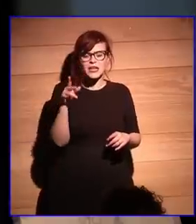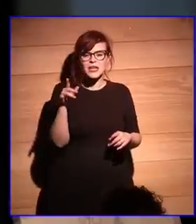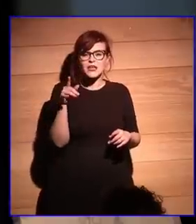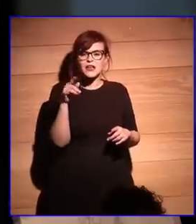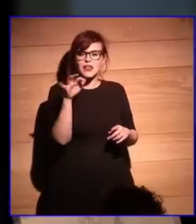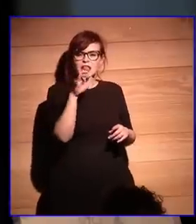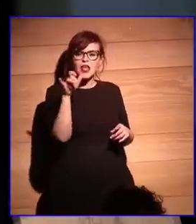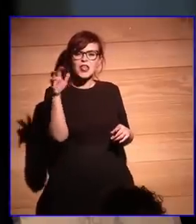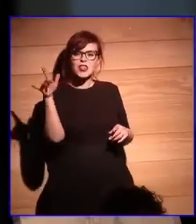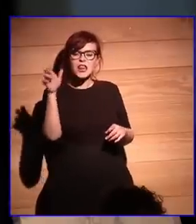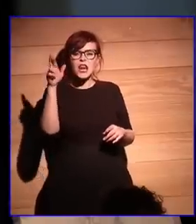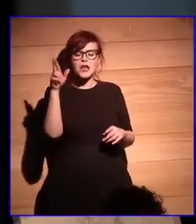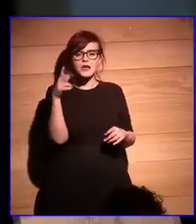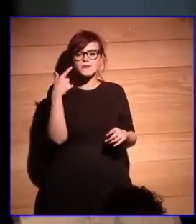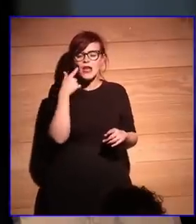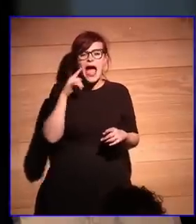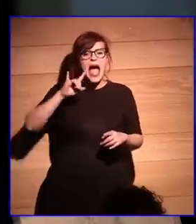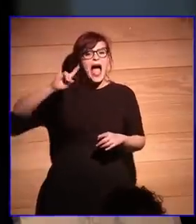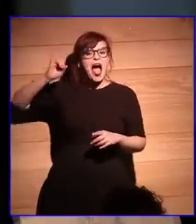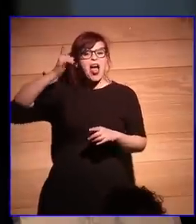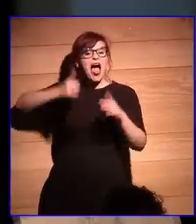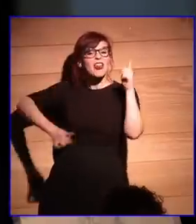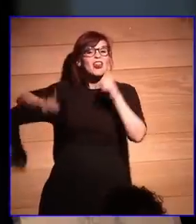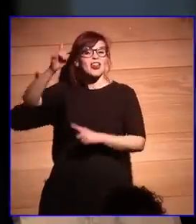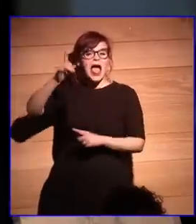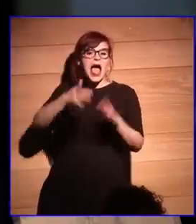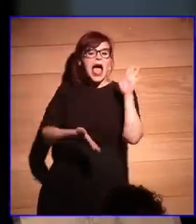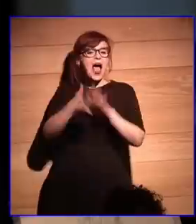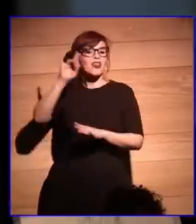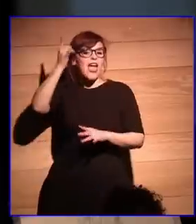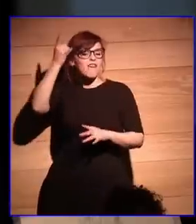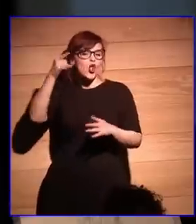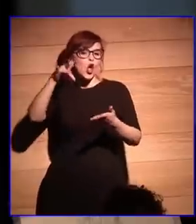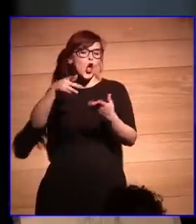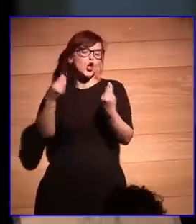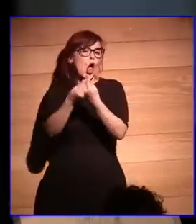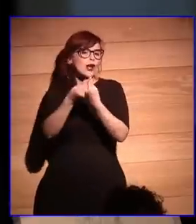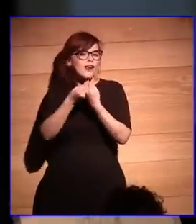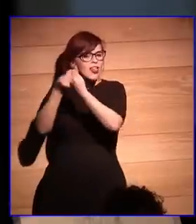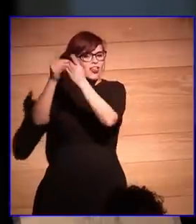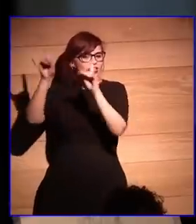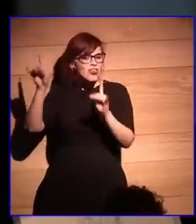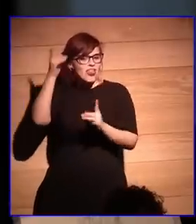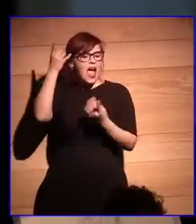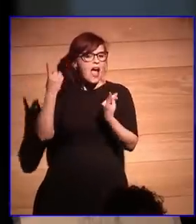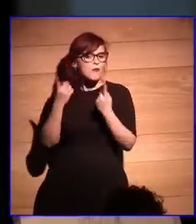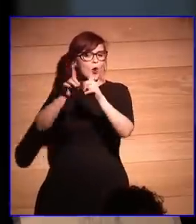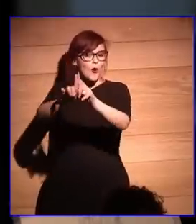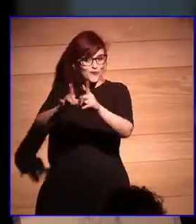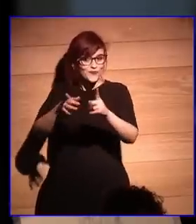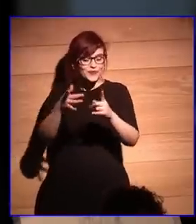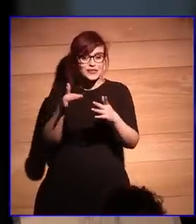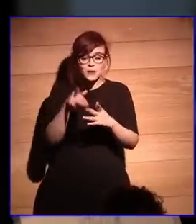Betazler o algo así se llamaba, no me acuerdo. El diablo con el diablo, algo parecido. Efectivamente, al final vemos que está